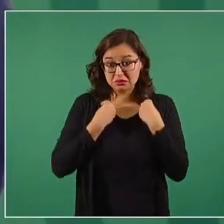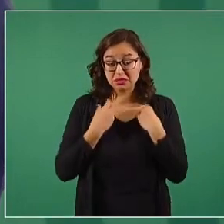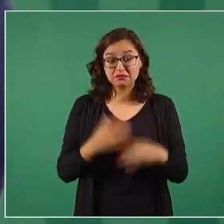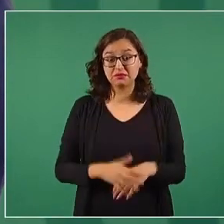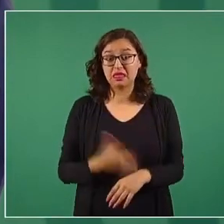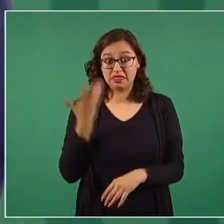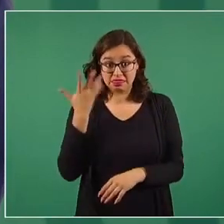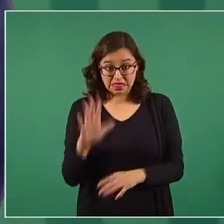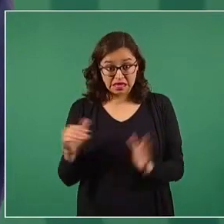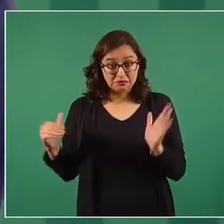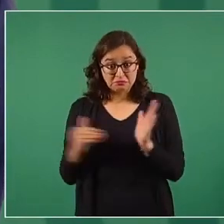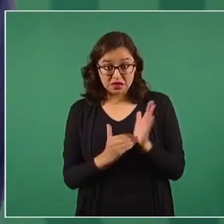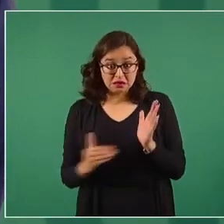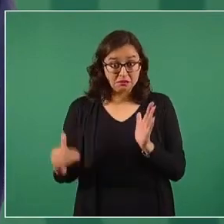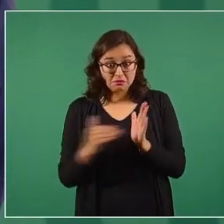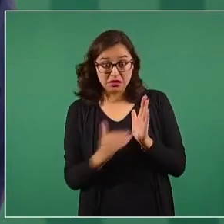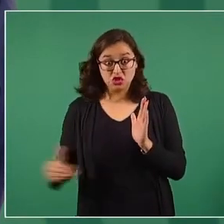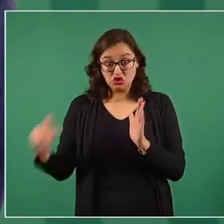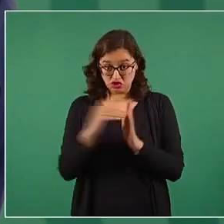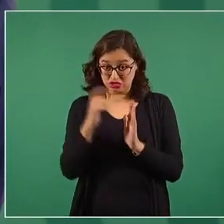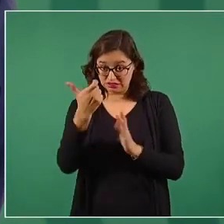No tiene 10,000 millones.